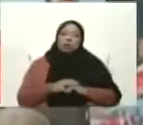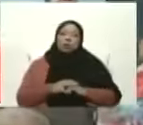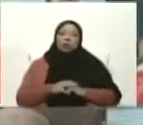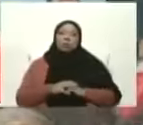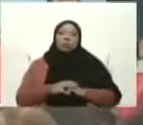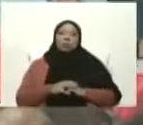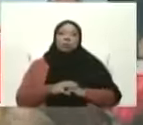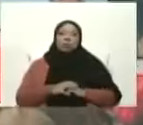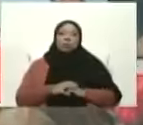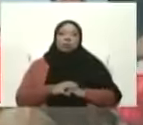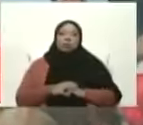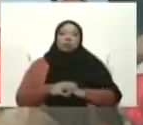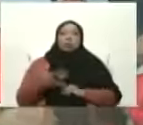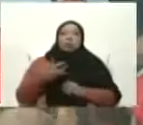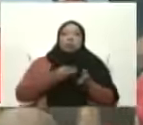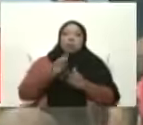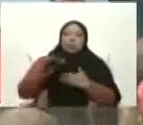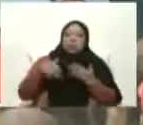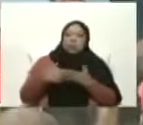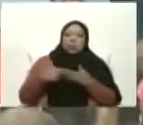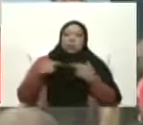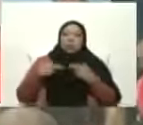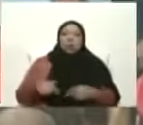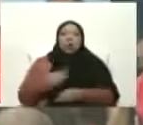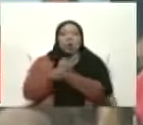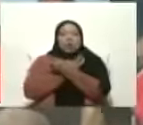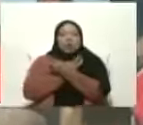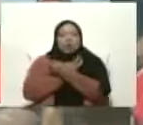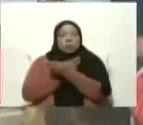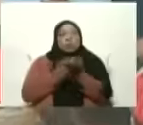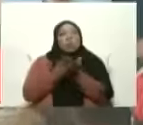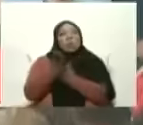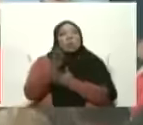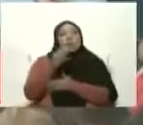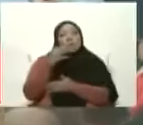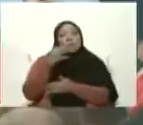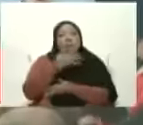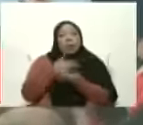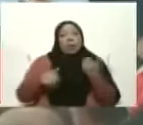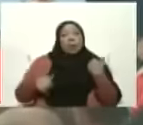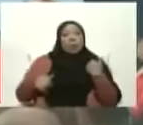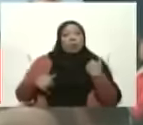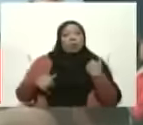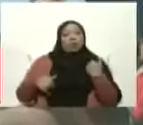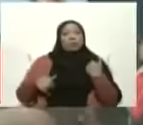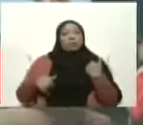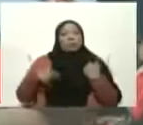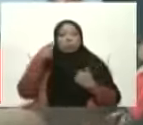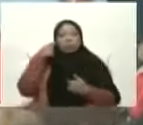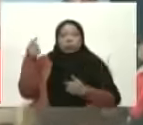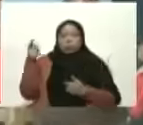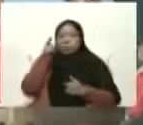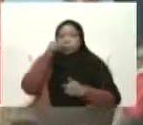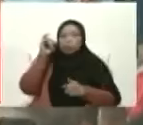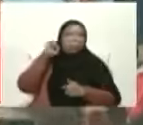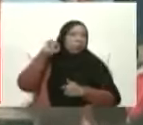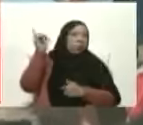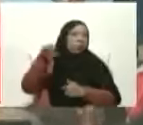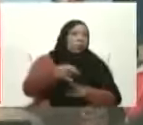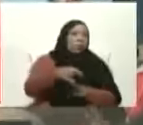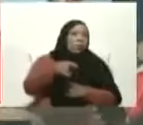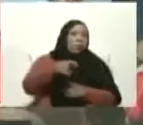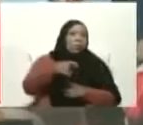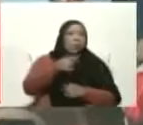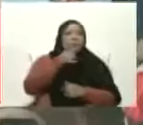hombre leal hasta los huesos. En primer lugar, leal a ti, hombre de Guatire, a ti, mujer de